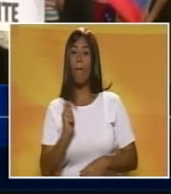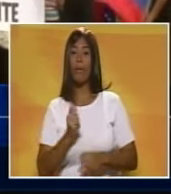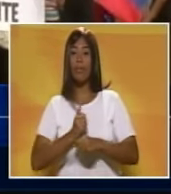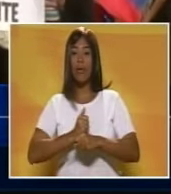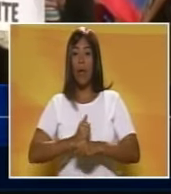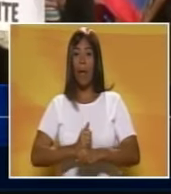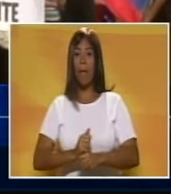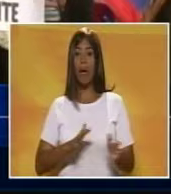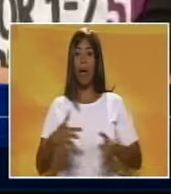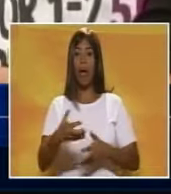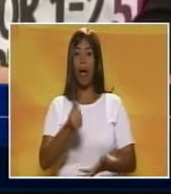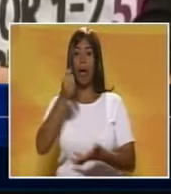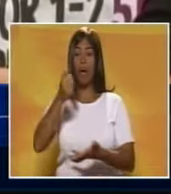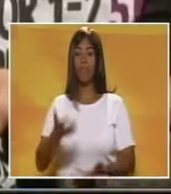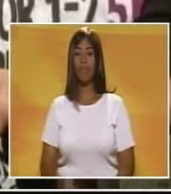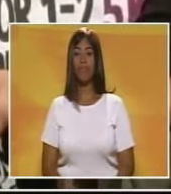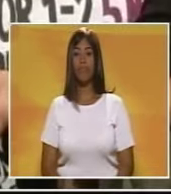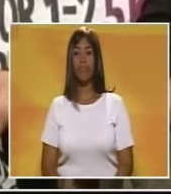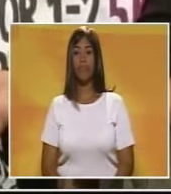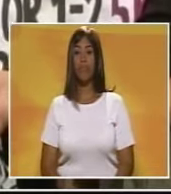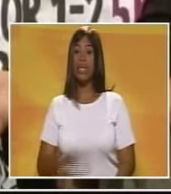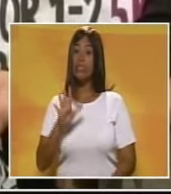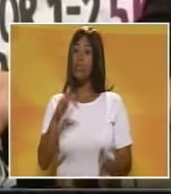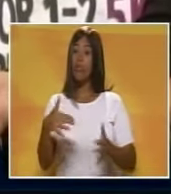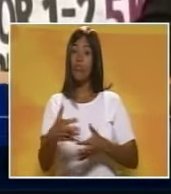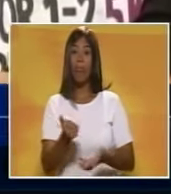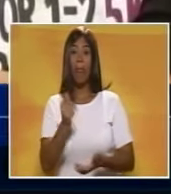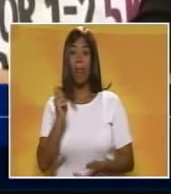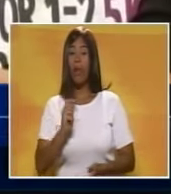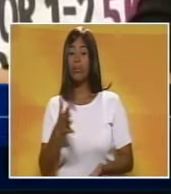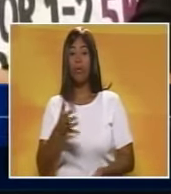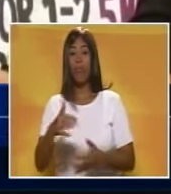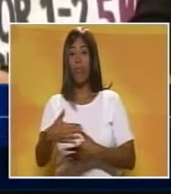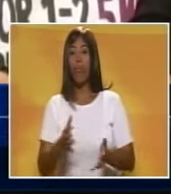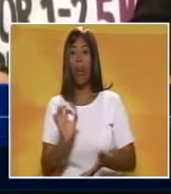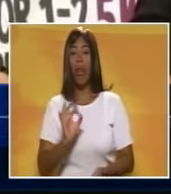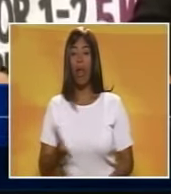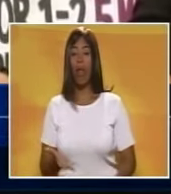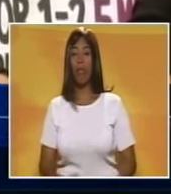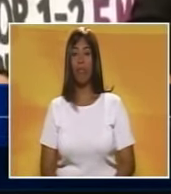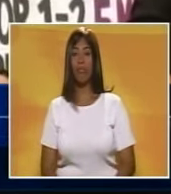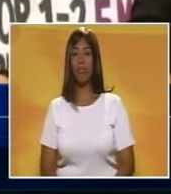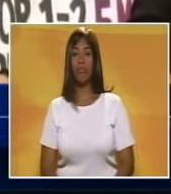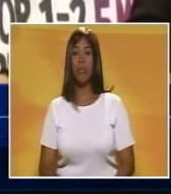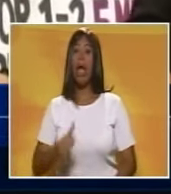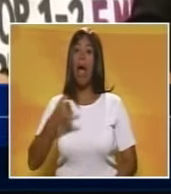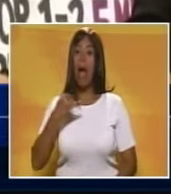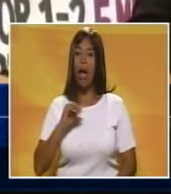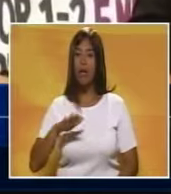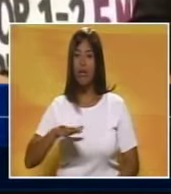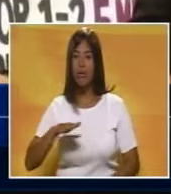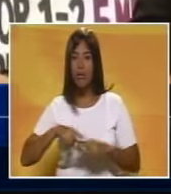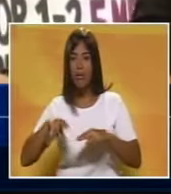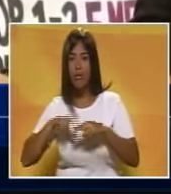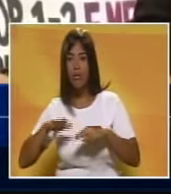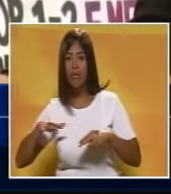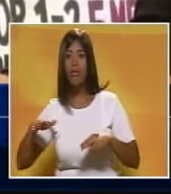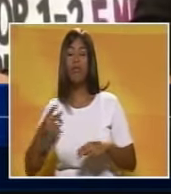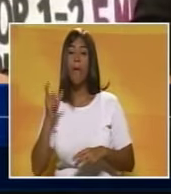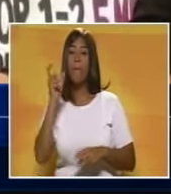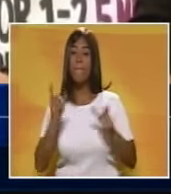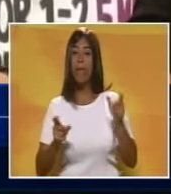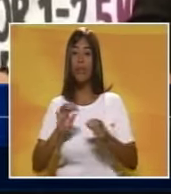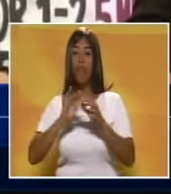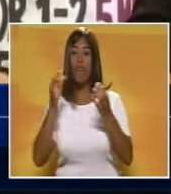el servicio del CLAP. 5 meses que no nos llega el CLAP, ya, o sea, hay niños, ¿verdad?, que hay